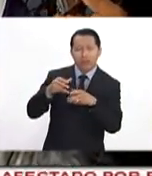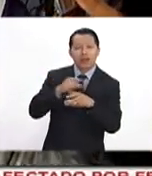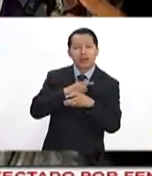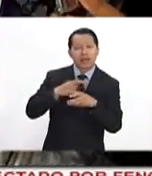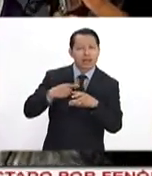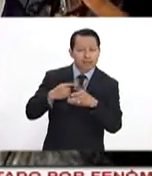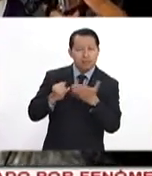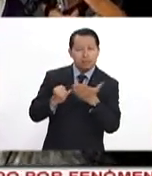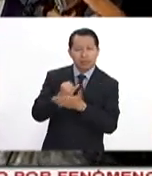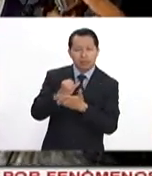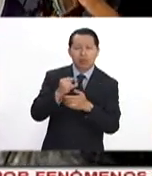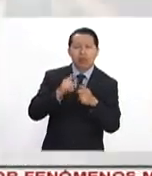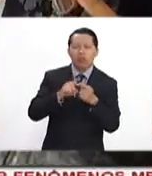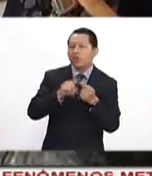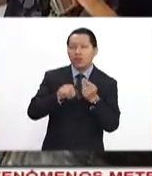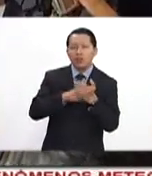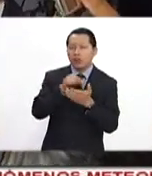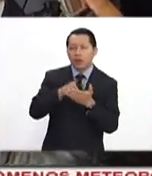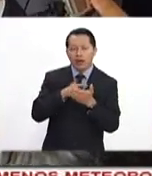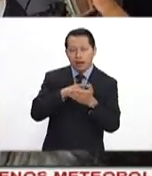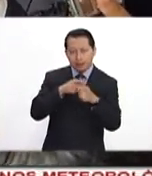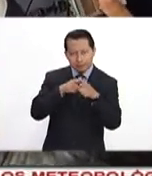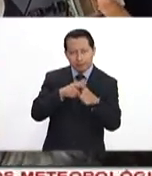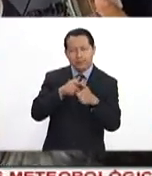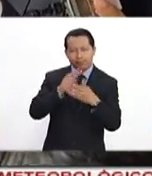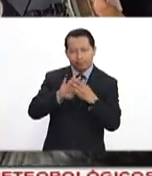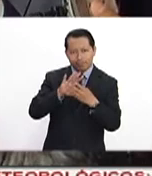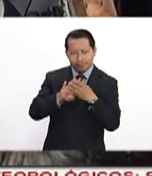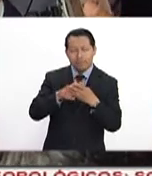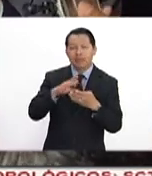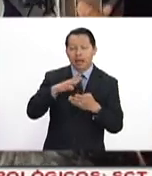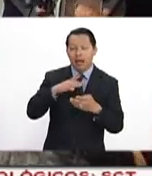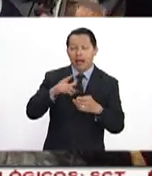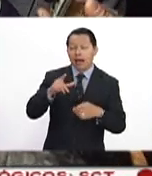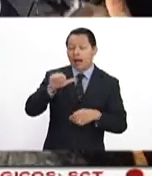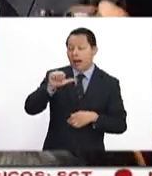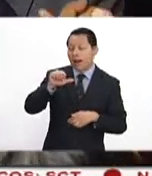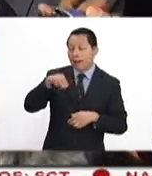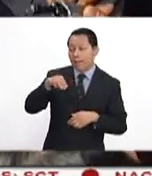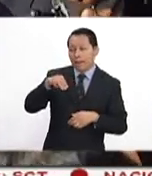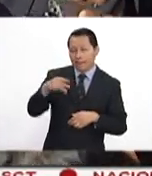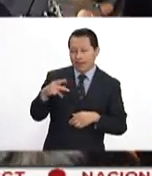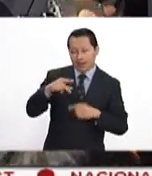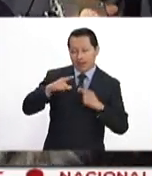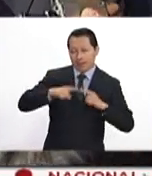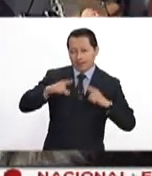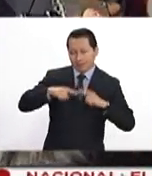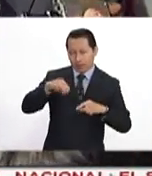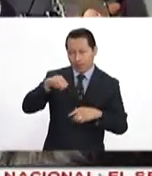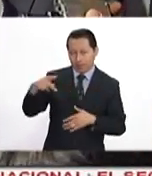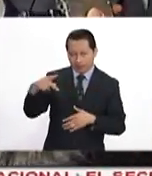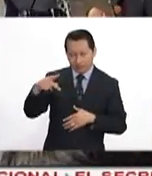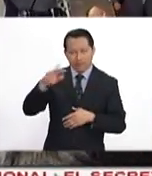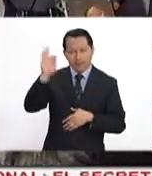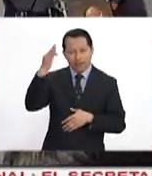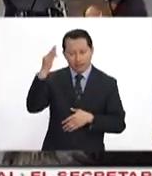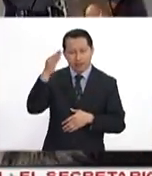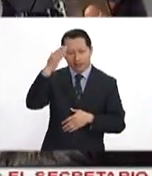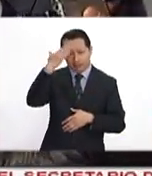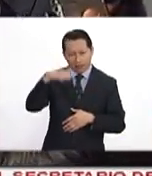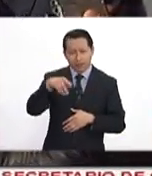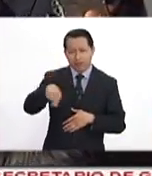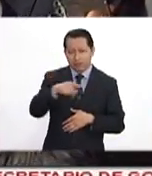determine en dónde se seguirá su proceso. Por supuesto, el agente del Ministerio Público Federal ha solicitado, como ustedes saben ya,